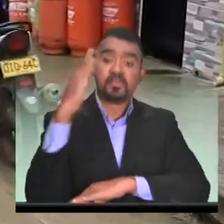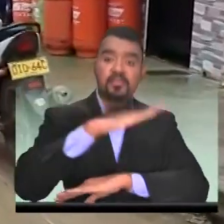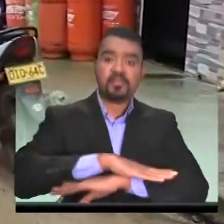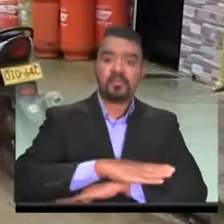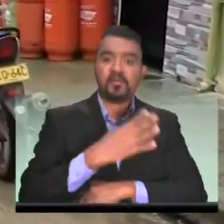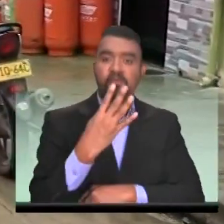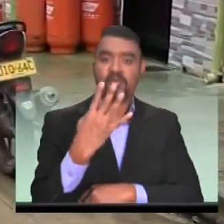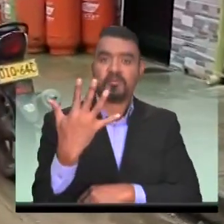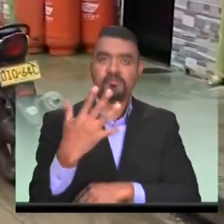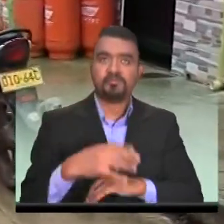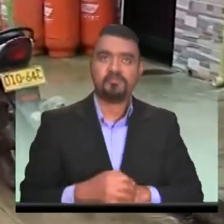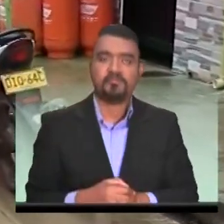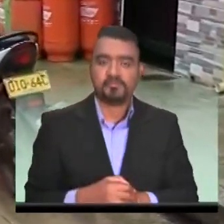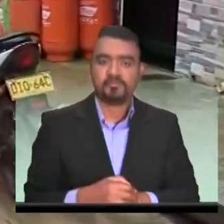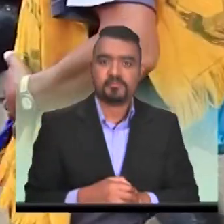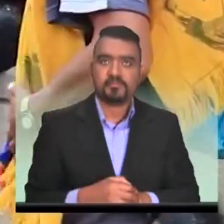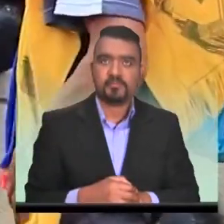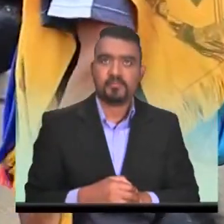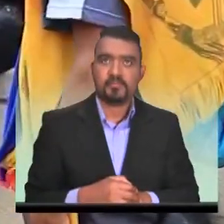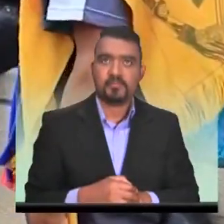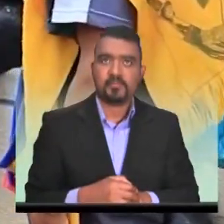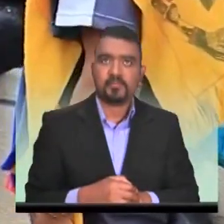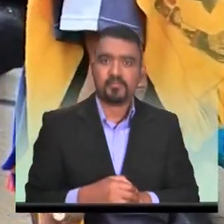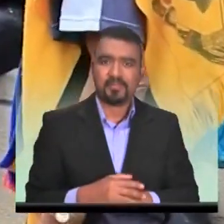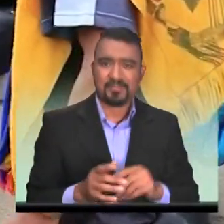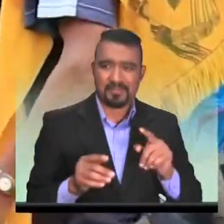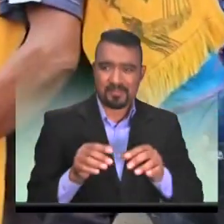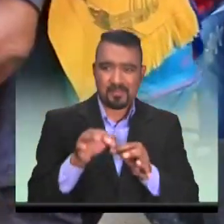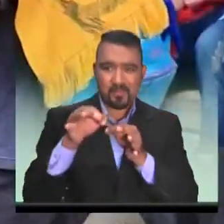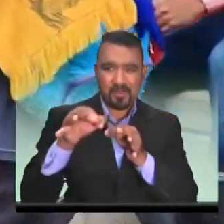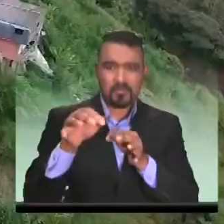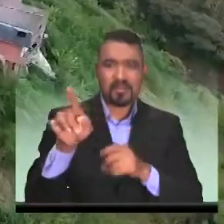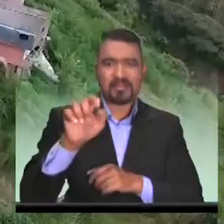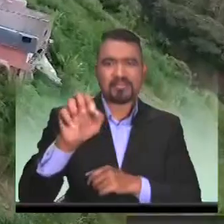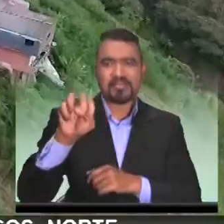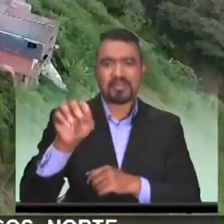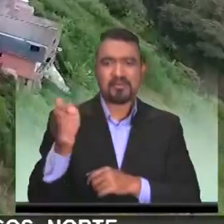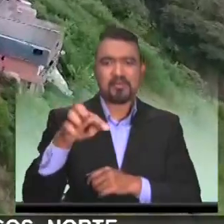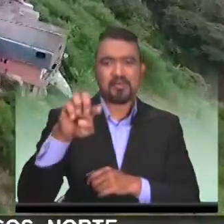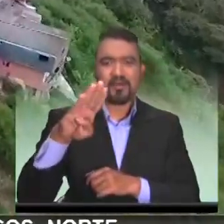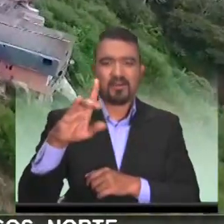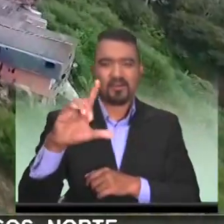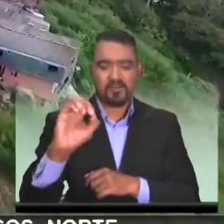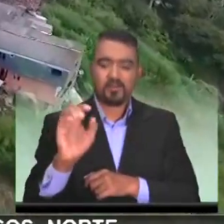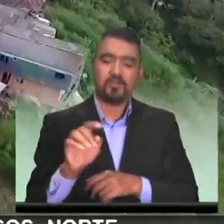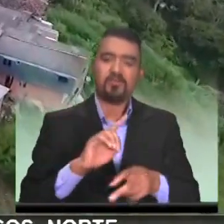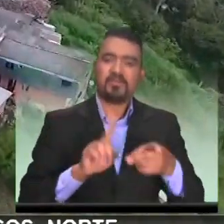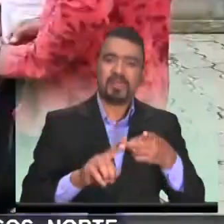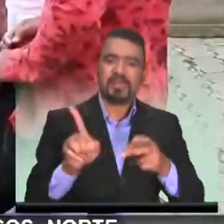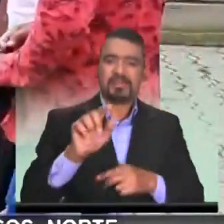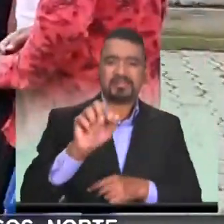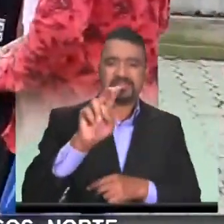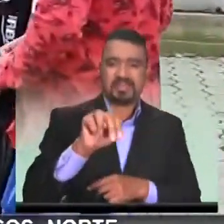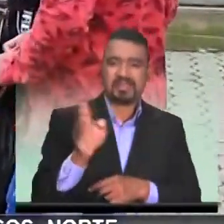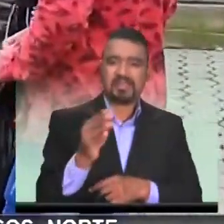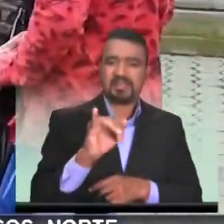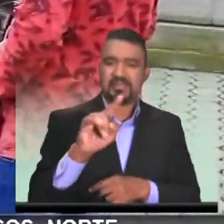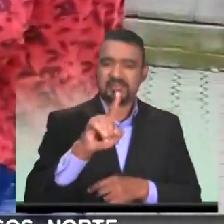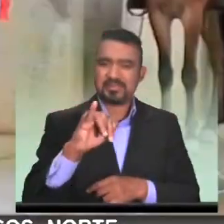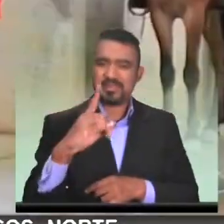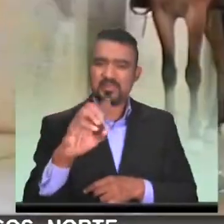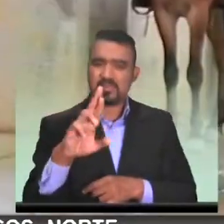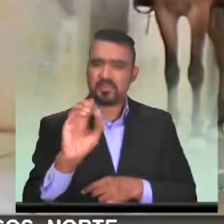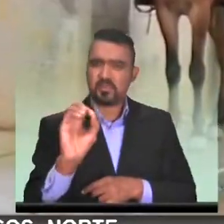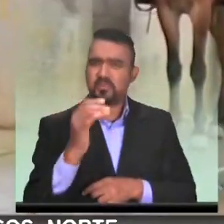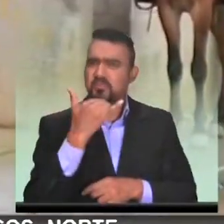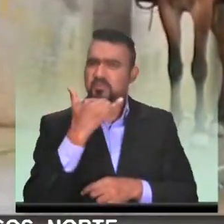al empezar este recorrido en el corregimiento de san pablo y san isidro las autoridades realizaron diferentes llamados de atención por la falta de tapabocas